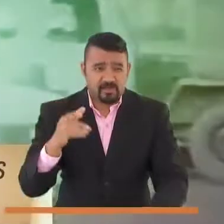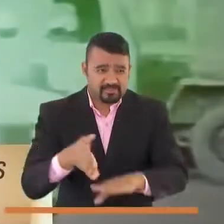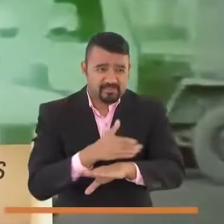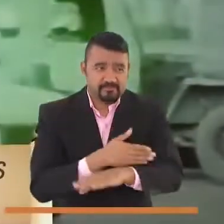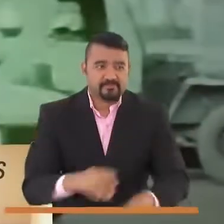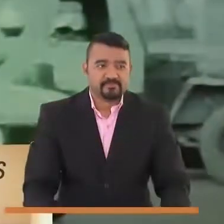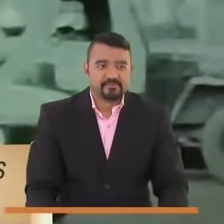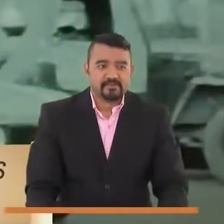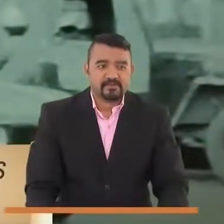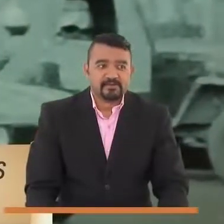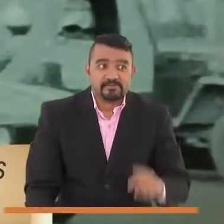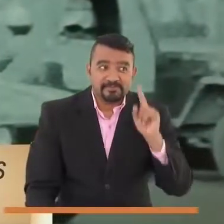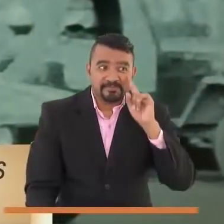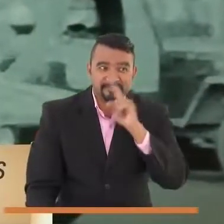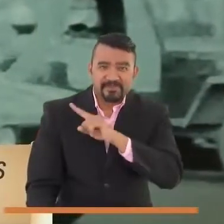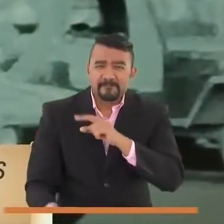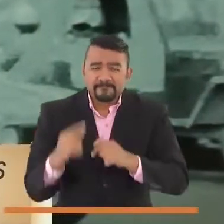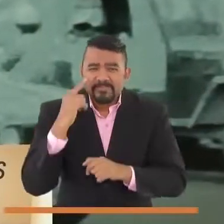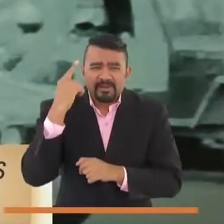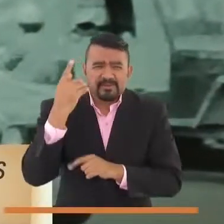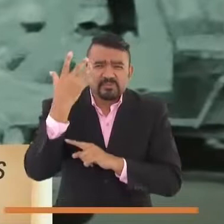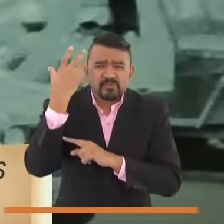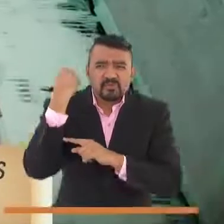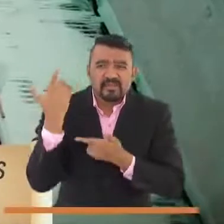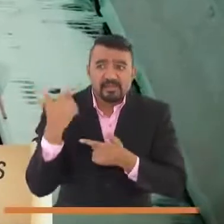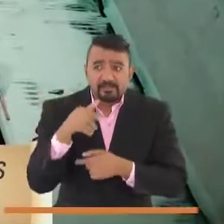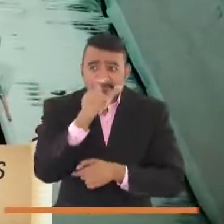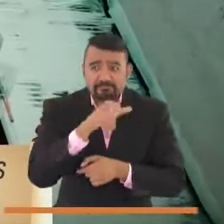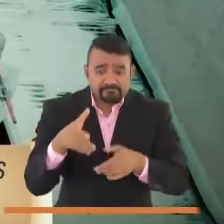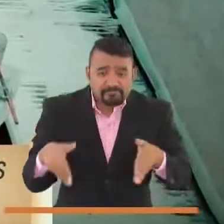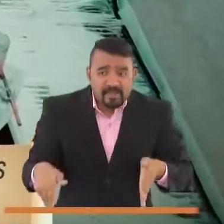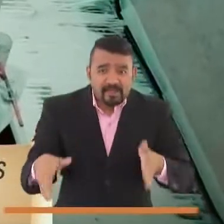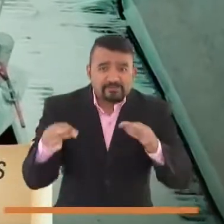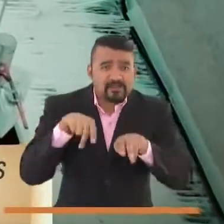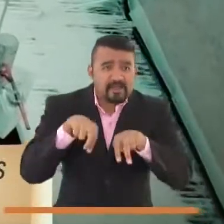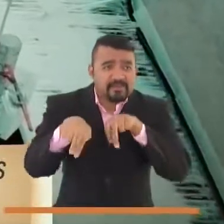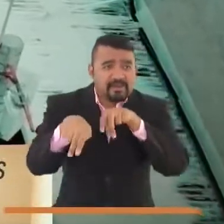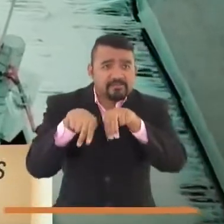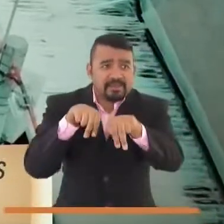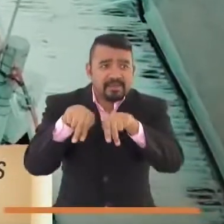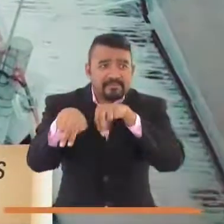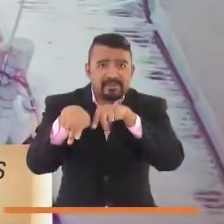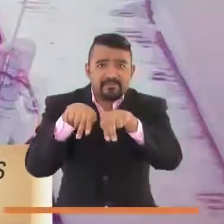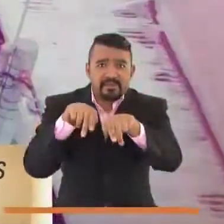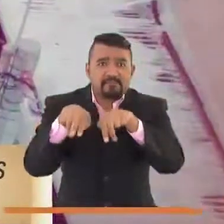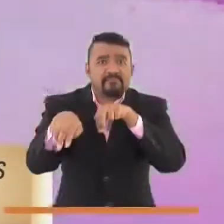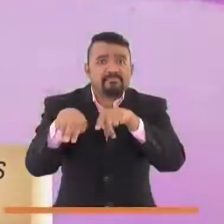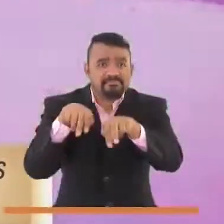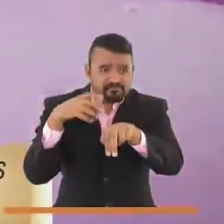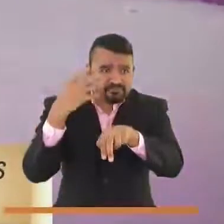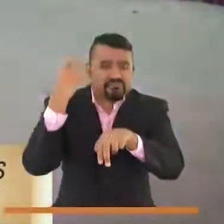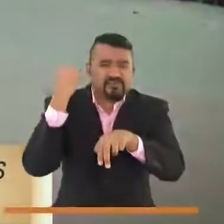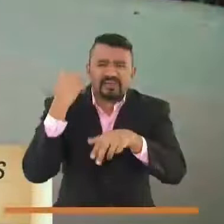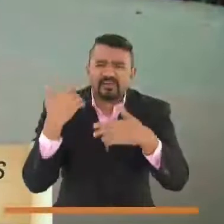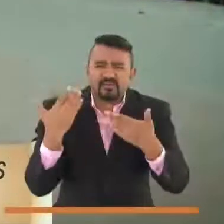Envigado. Esta fue una de las primeras calles que se peatonalizó en el municipio de Envigado. Y lo hizo gracias a